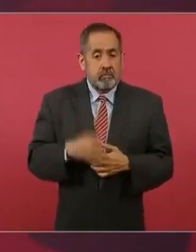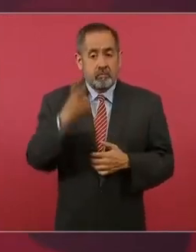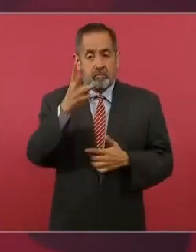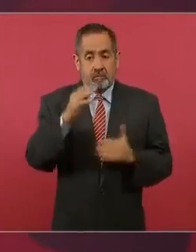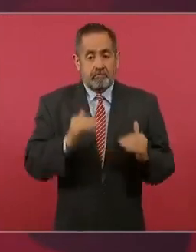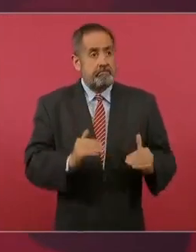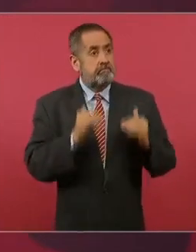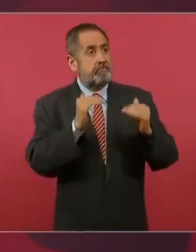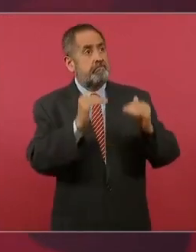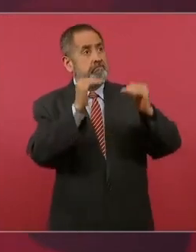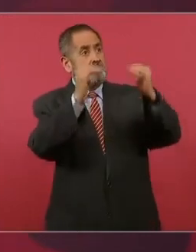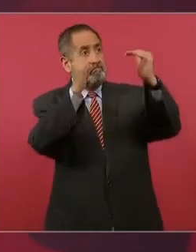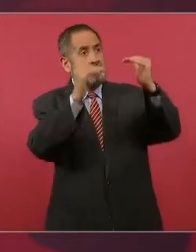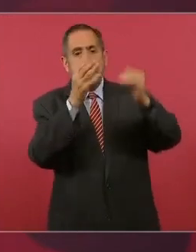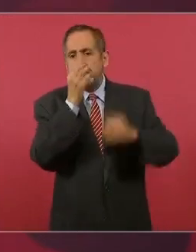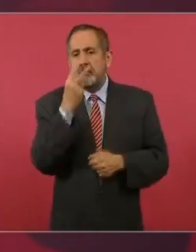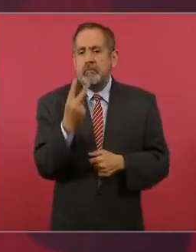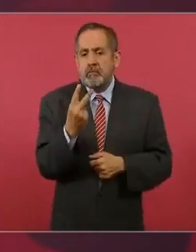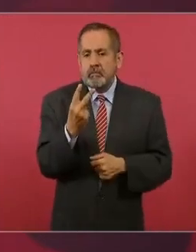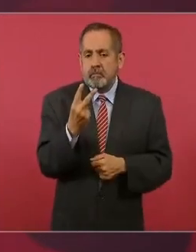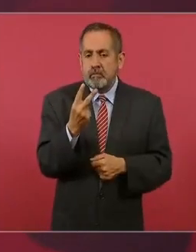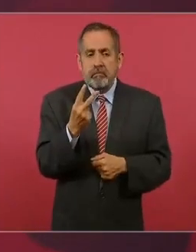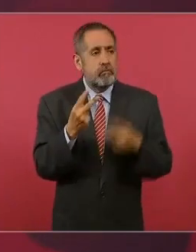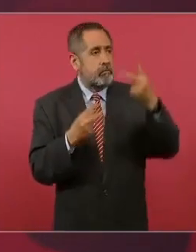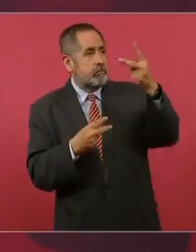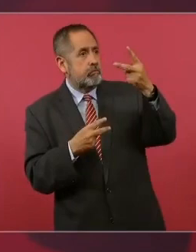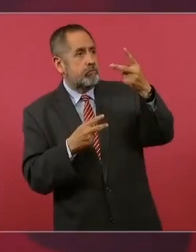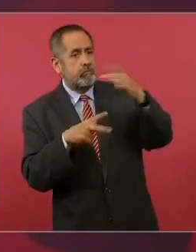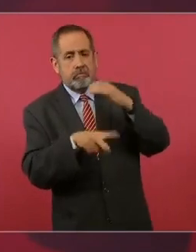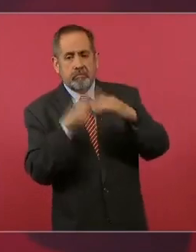4 pisos ocupados 2,